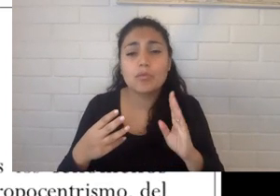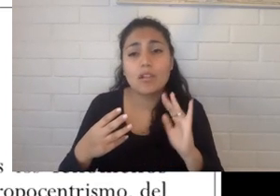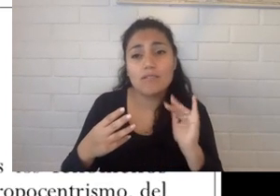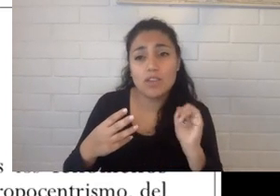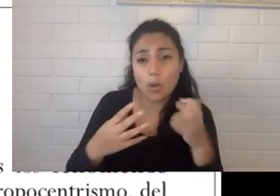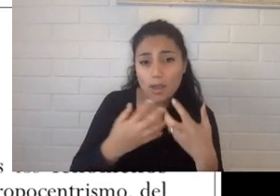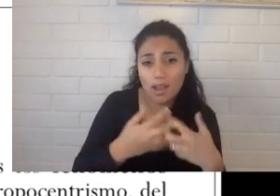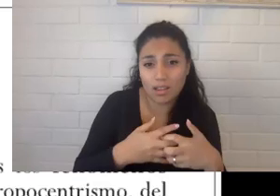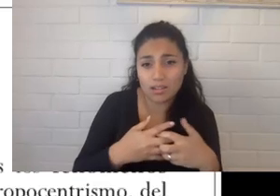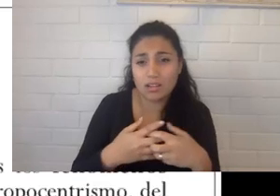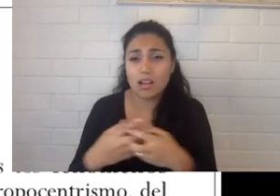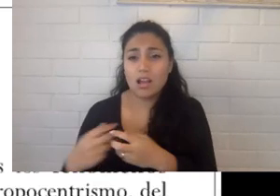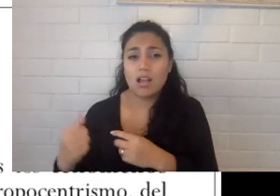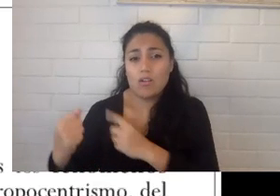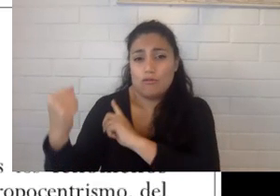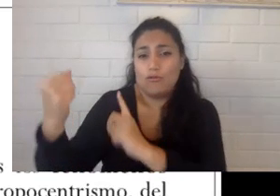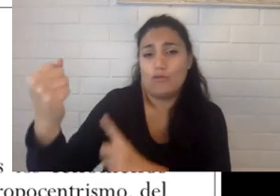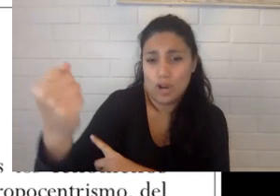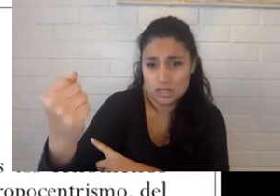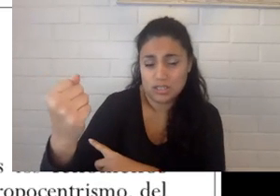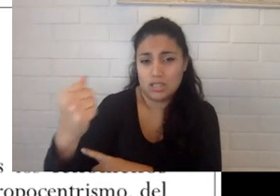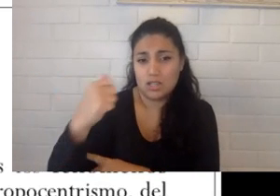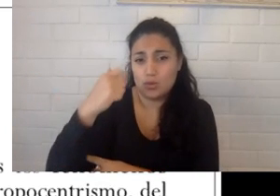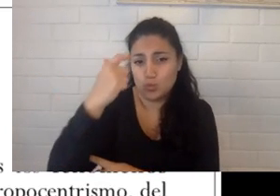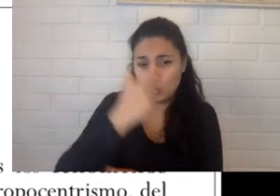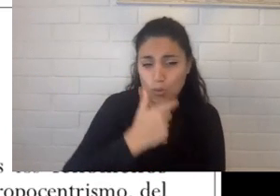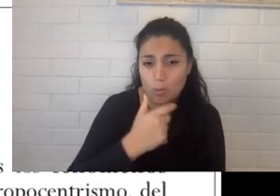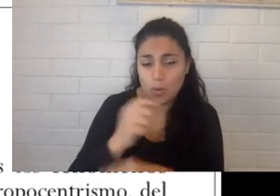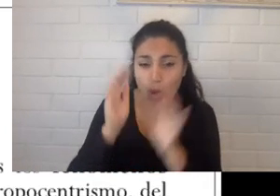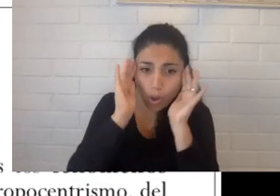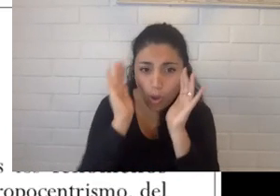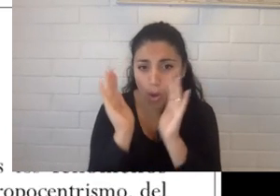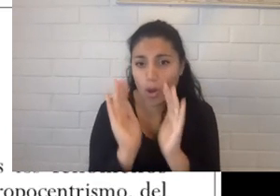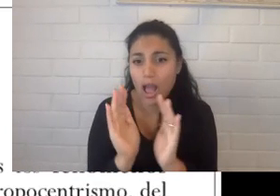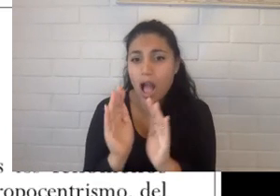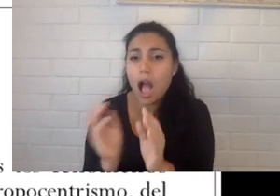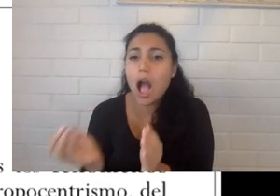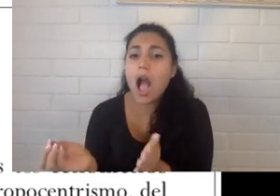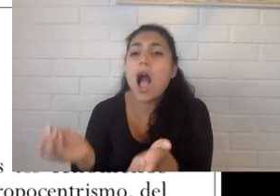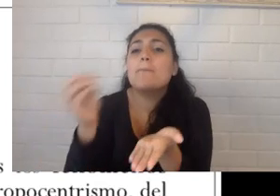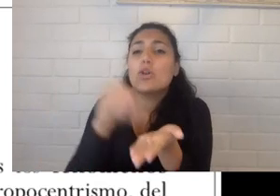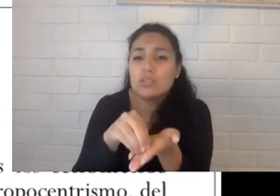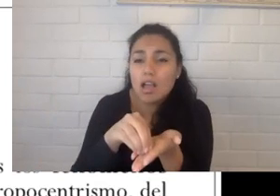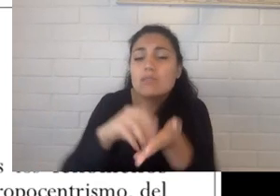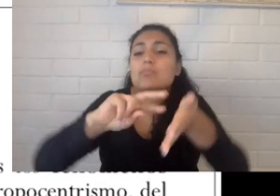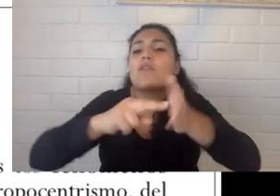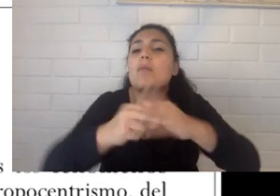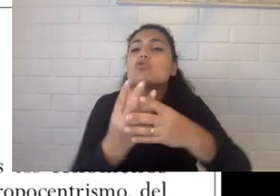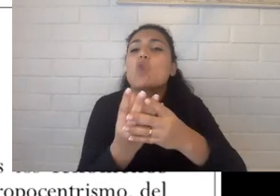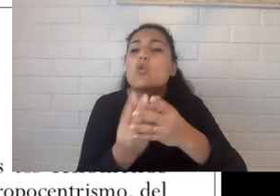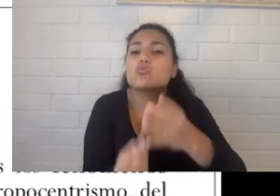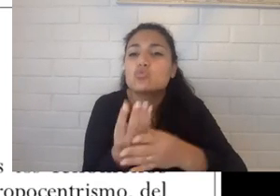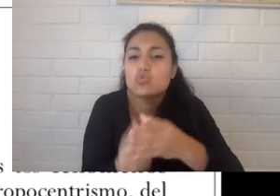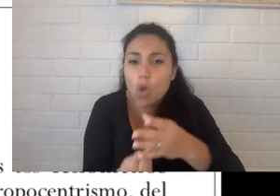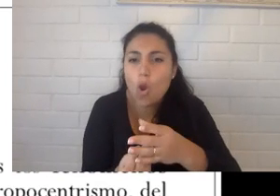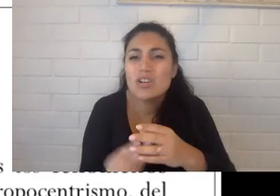van a aplicar el estudio de los seres vivos, están orientados para poder aportar y ser una solución de los problemas que afectan al